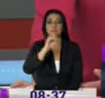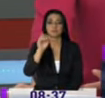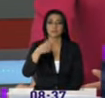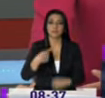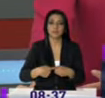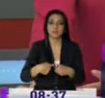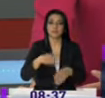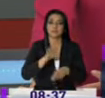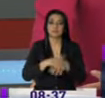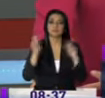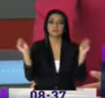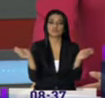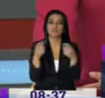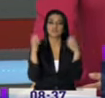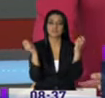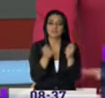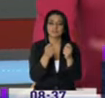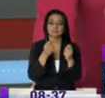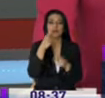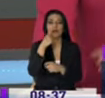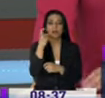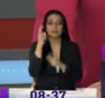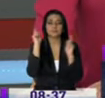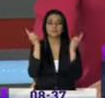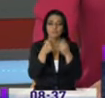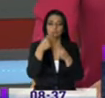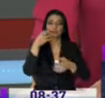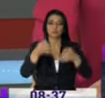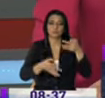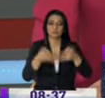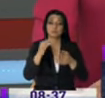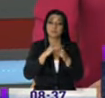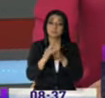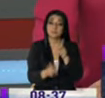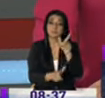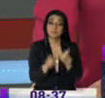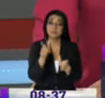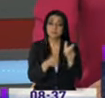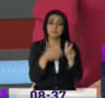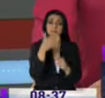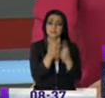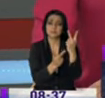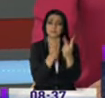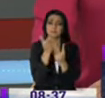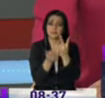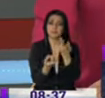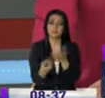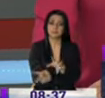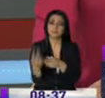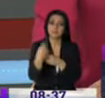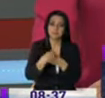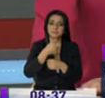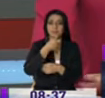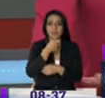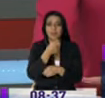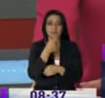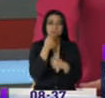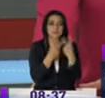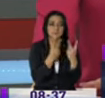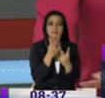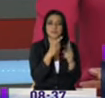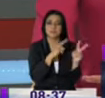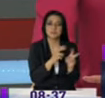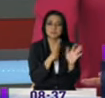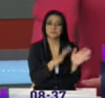las fiestas del Señor de la Justicia. Así que invitamos a todos nuestros vecinos para que también formen parte de nuestros reportajes que van a